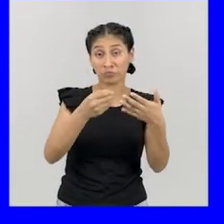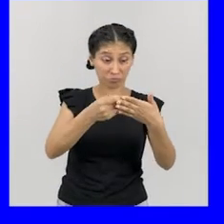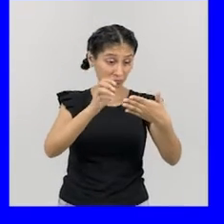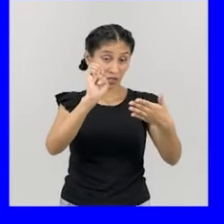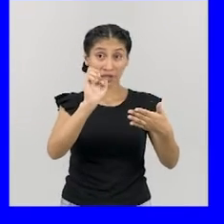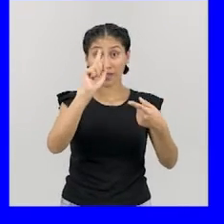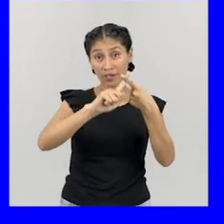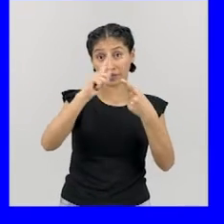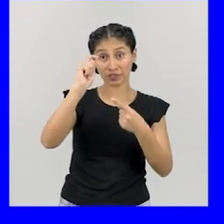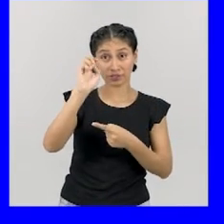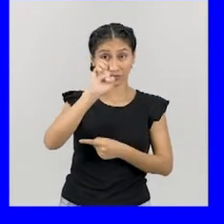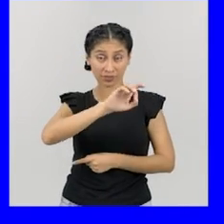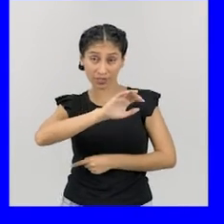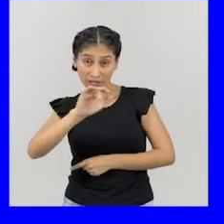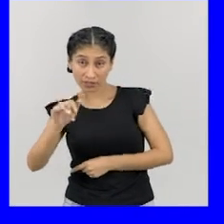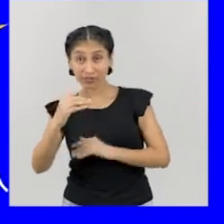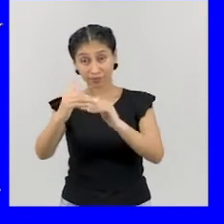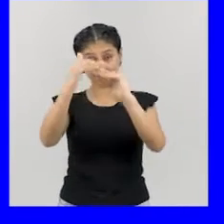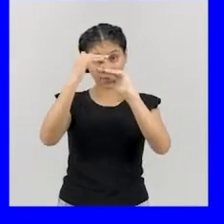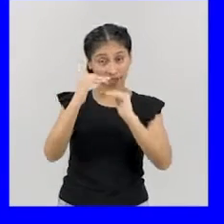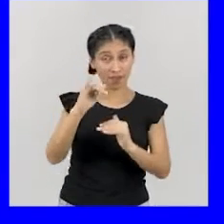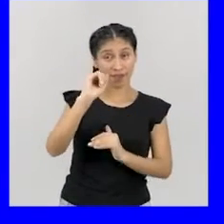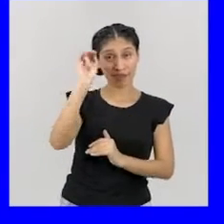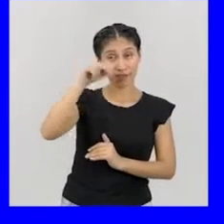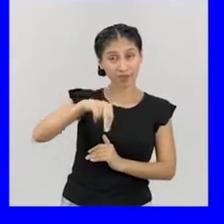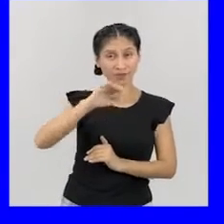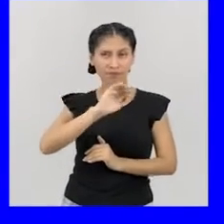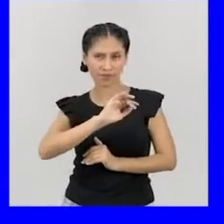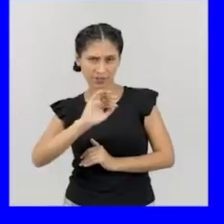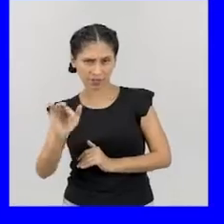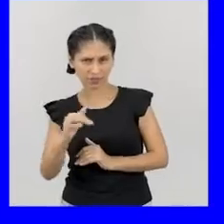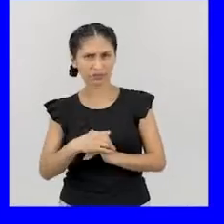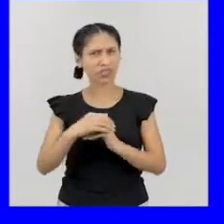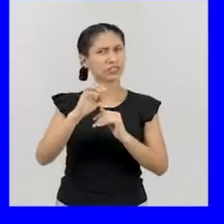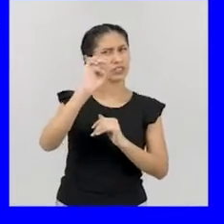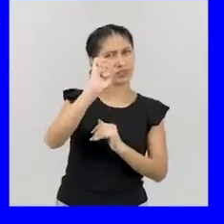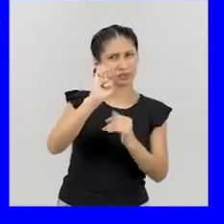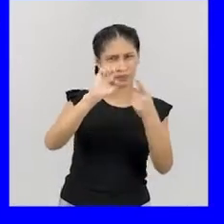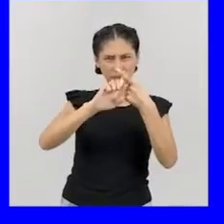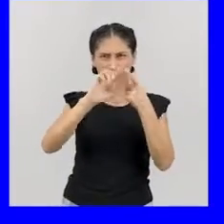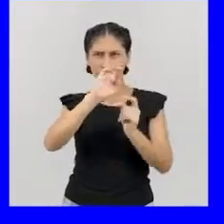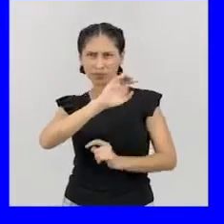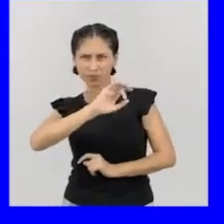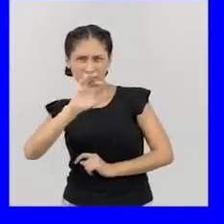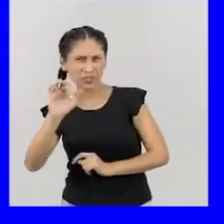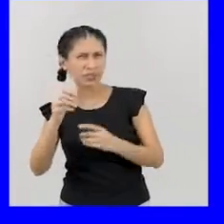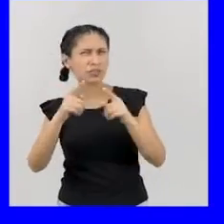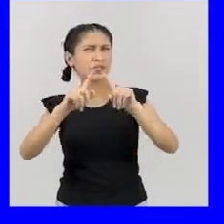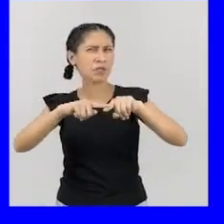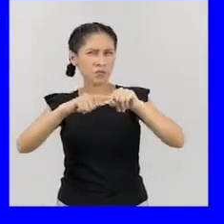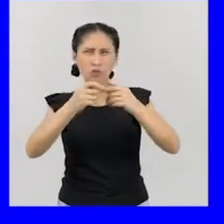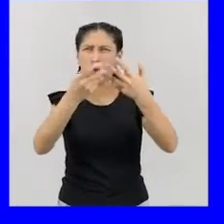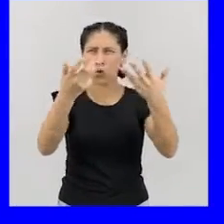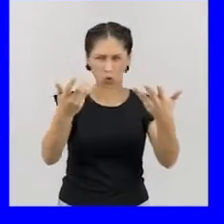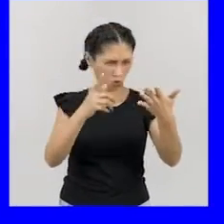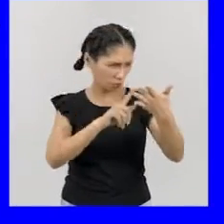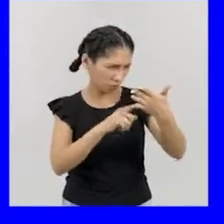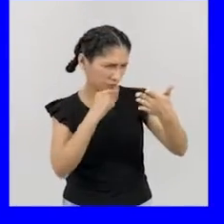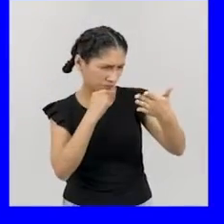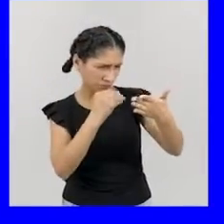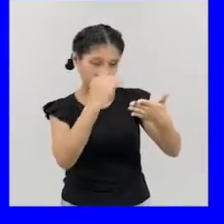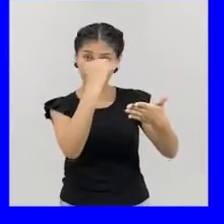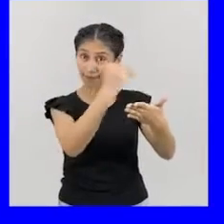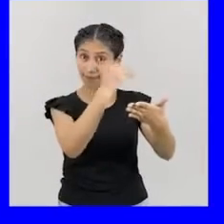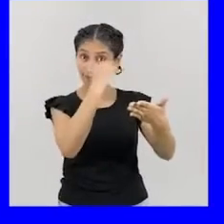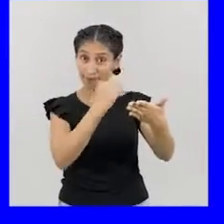e internas. Las características externas de los textos están referidas a la distribución del contenido en párrafos y al